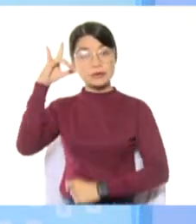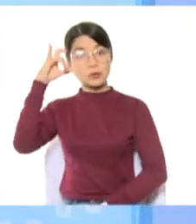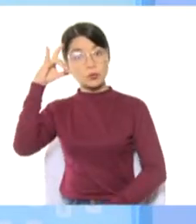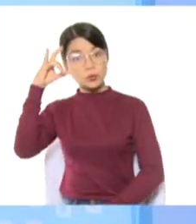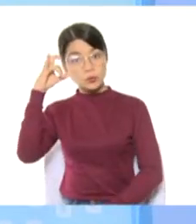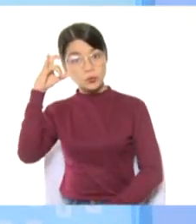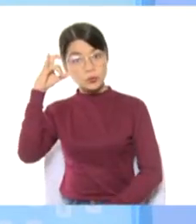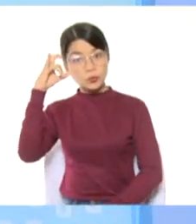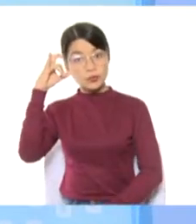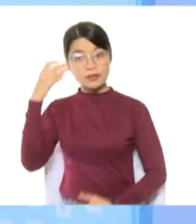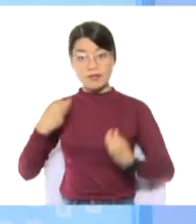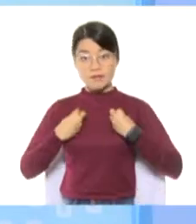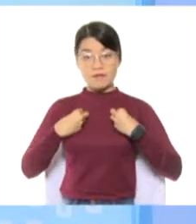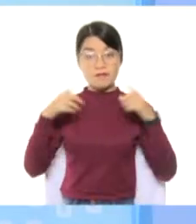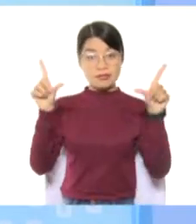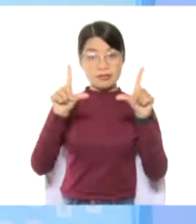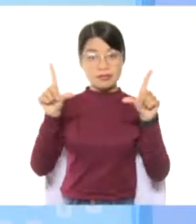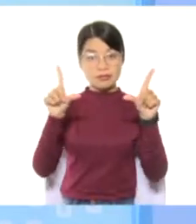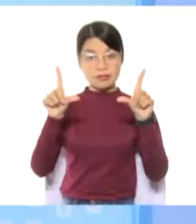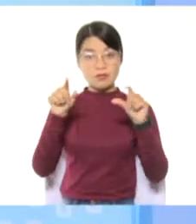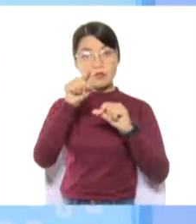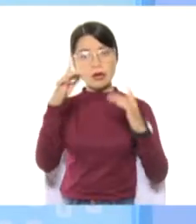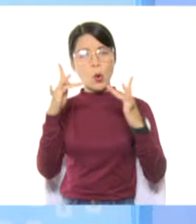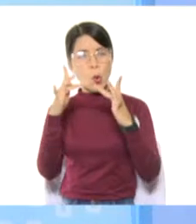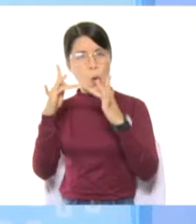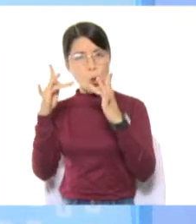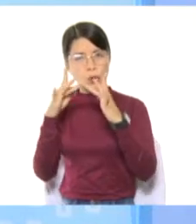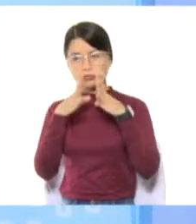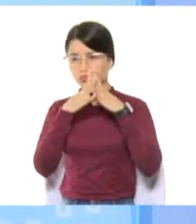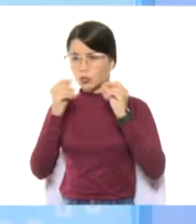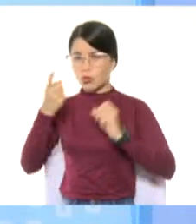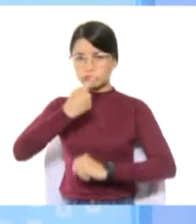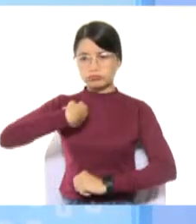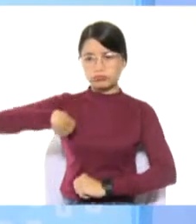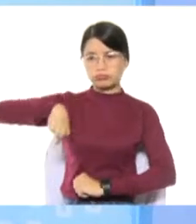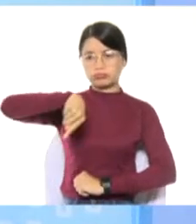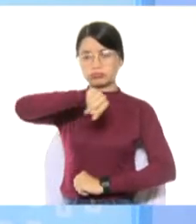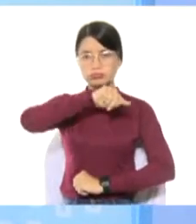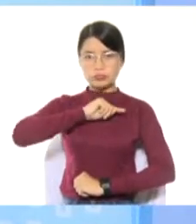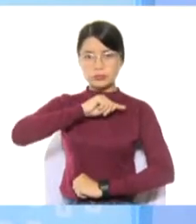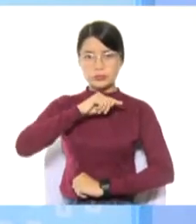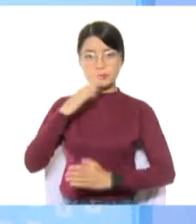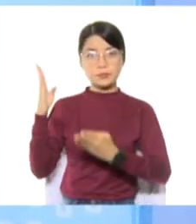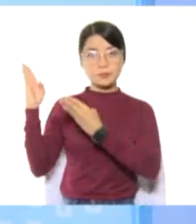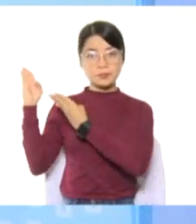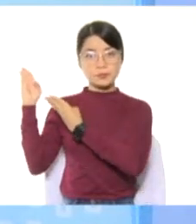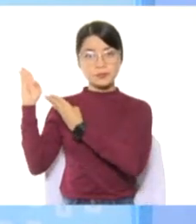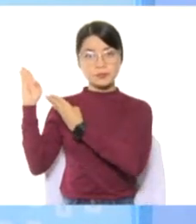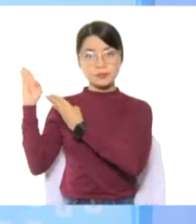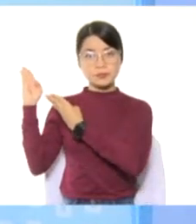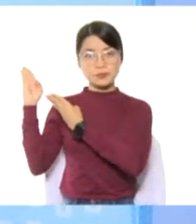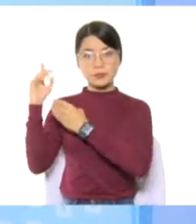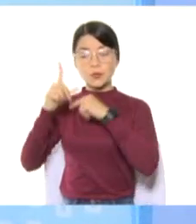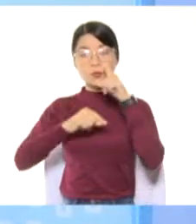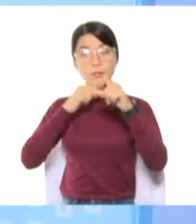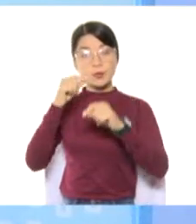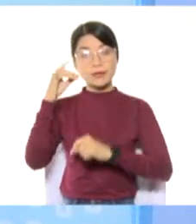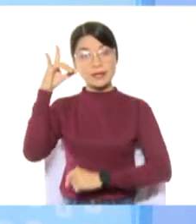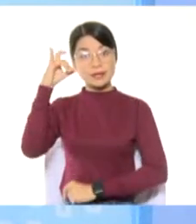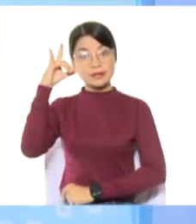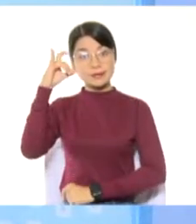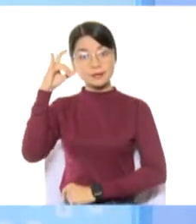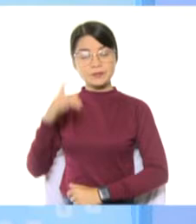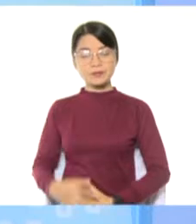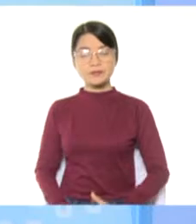que así estén en total sintonía con todos nosotros. Tienen a total disposición nuestra cuenta en Twitter e Instagram de nuestro